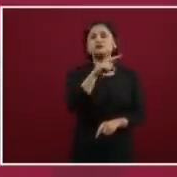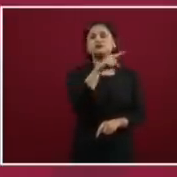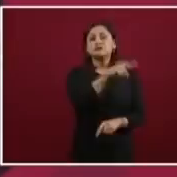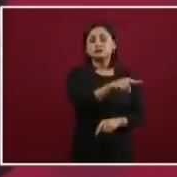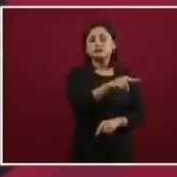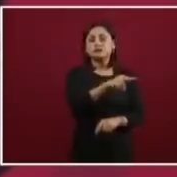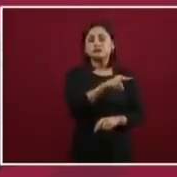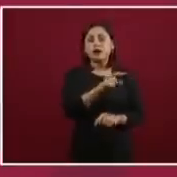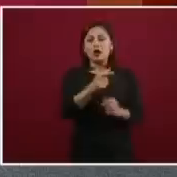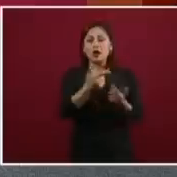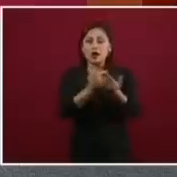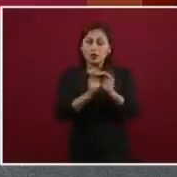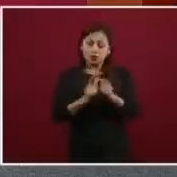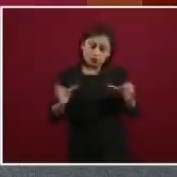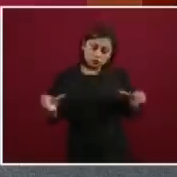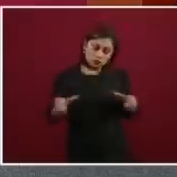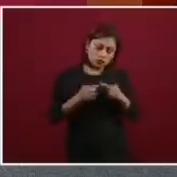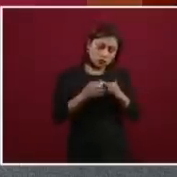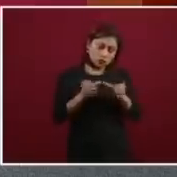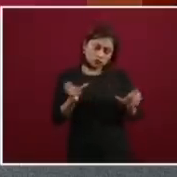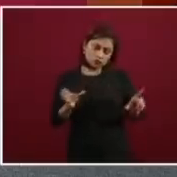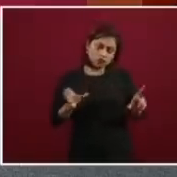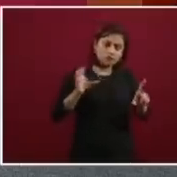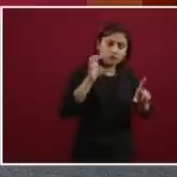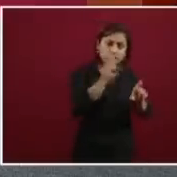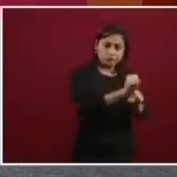y le ponen al cuerpo dólares